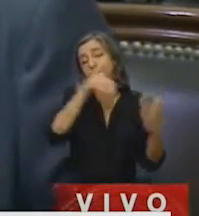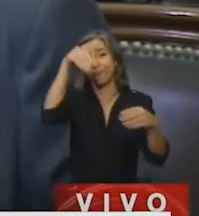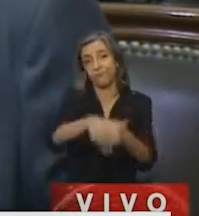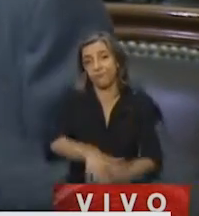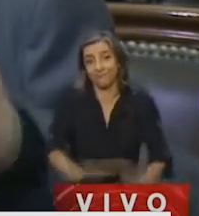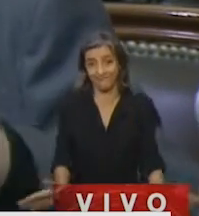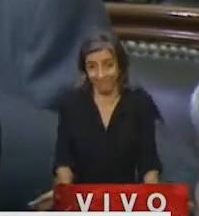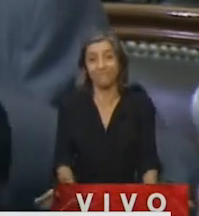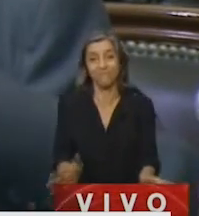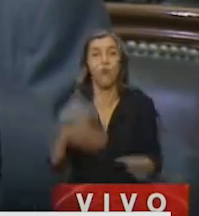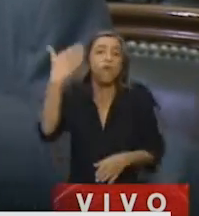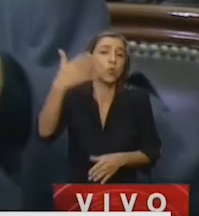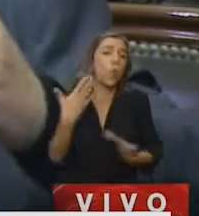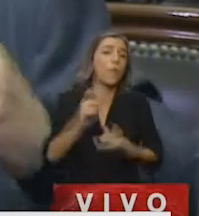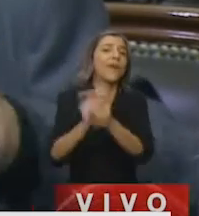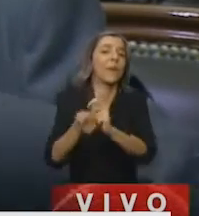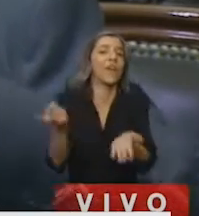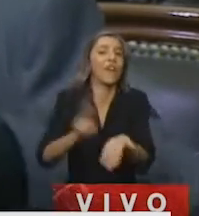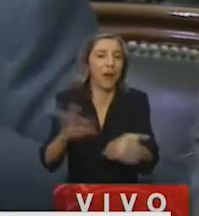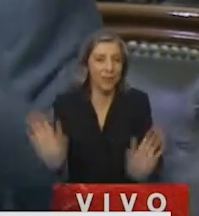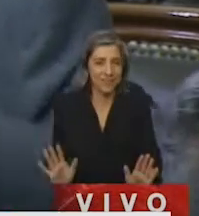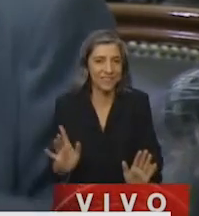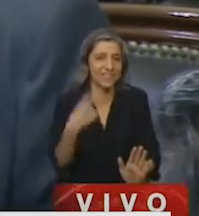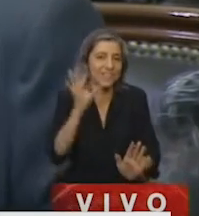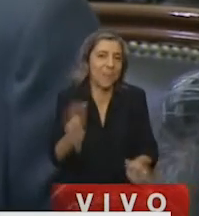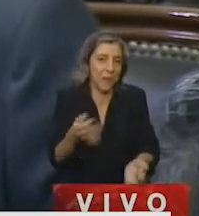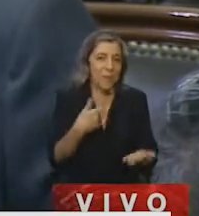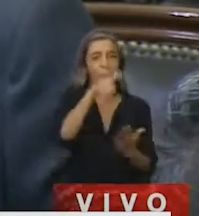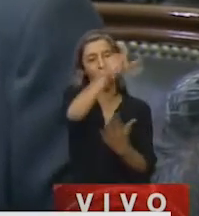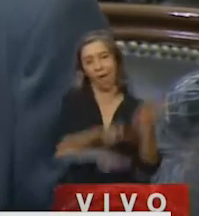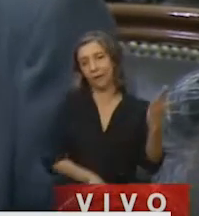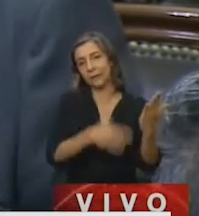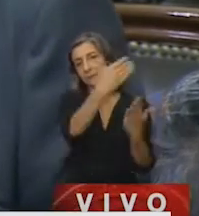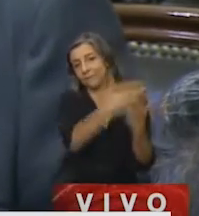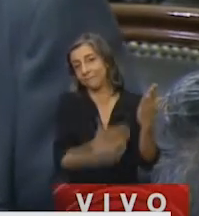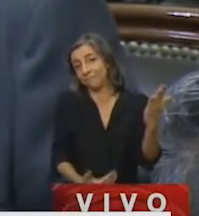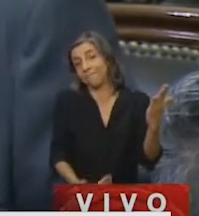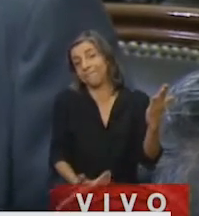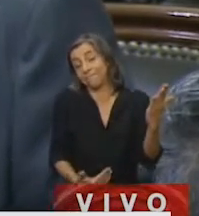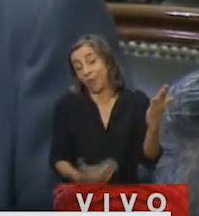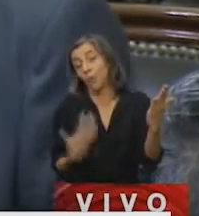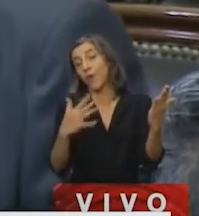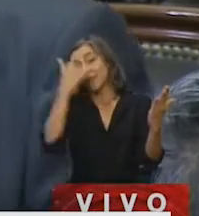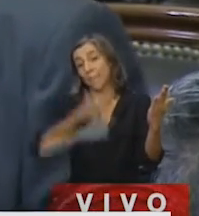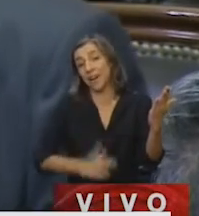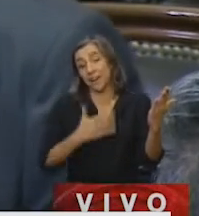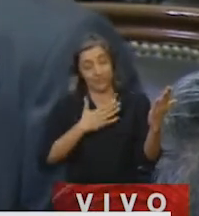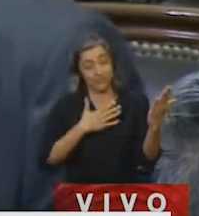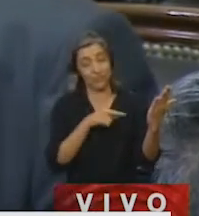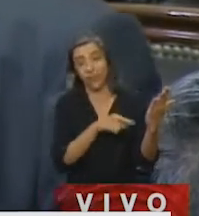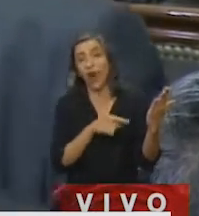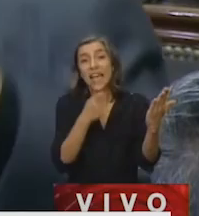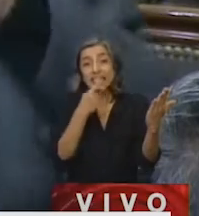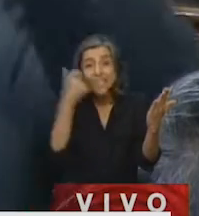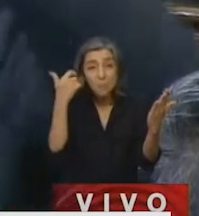evidentemente la cantidad de diputados hace que esas sábanas hagan esconder debajo de las mismas a quienes quizá el ciudadano, si pudiese